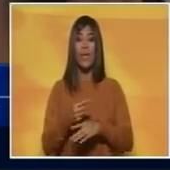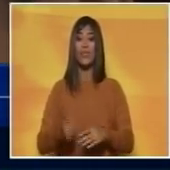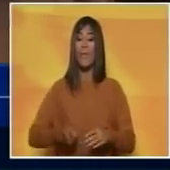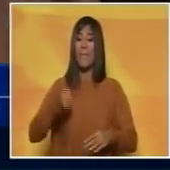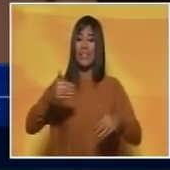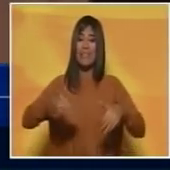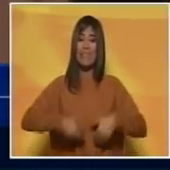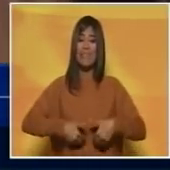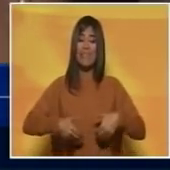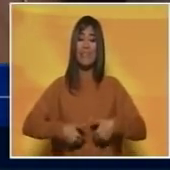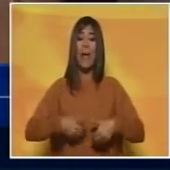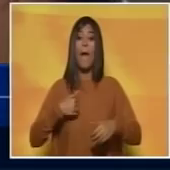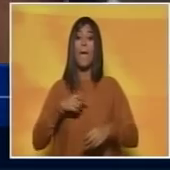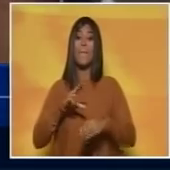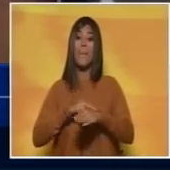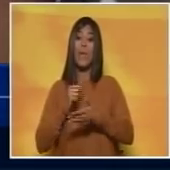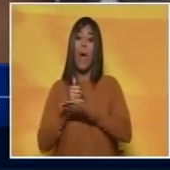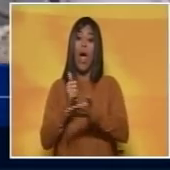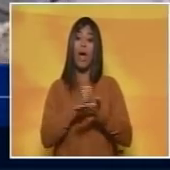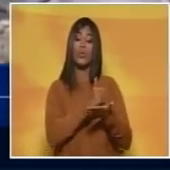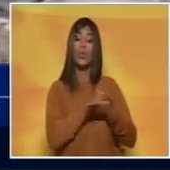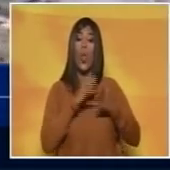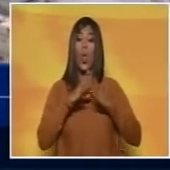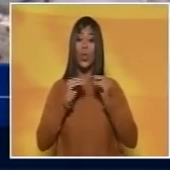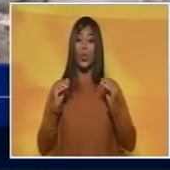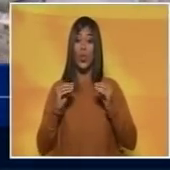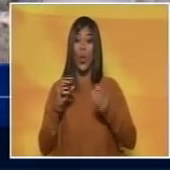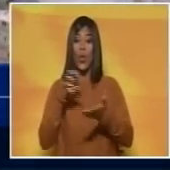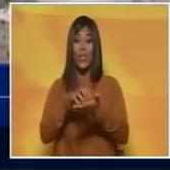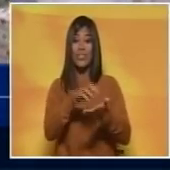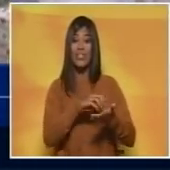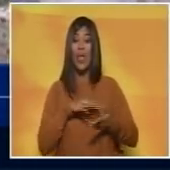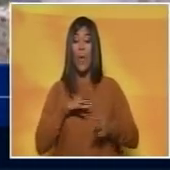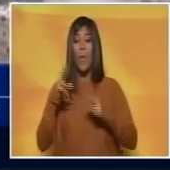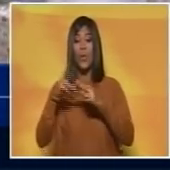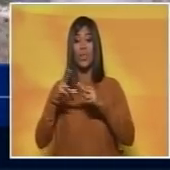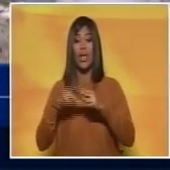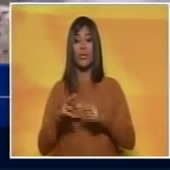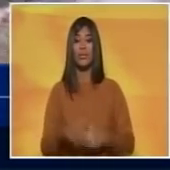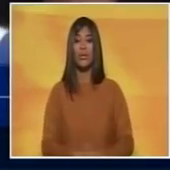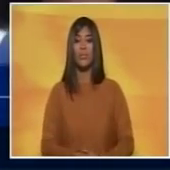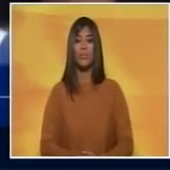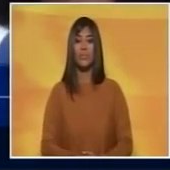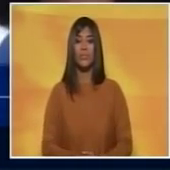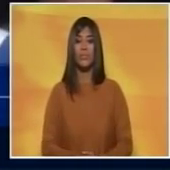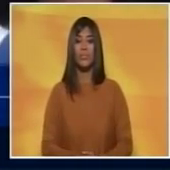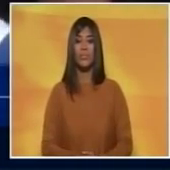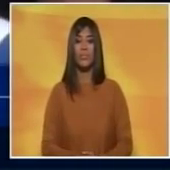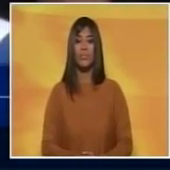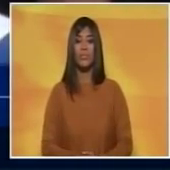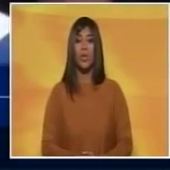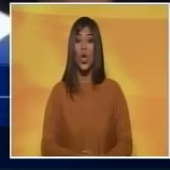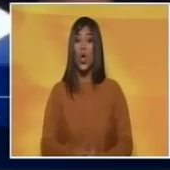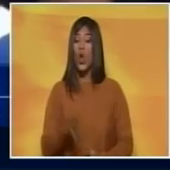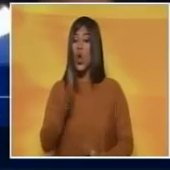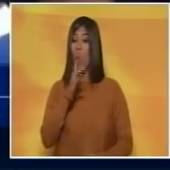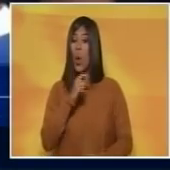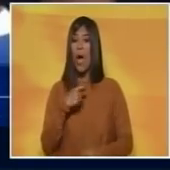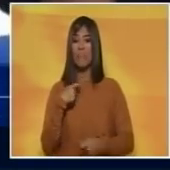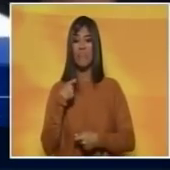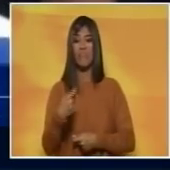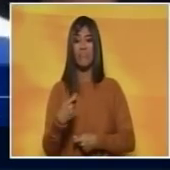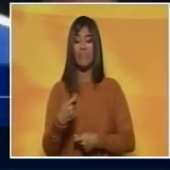intensificó las jornadas médico-sociales en todos los rincones de la geografía tachirense. Visto que no hay una inversión